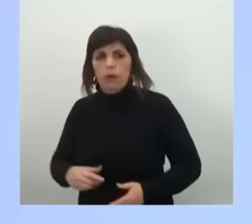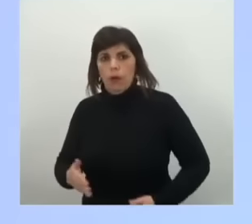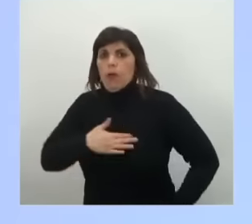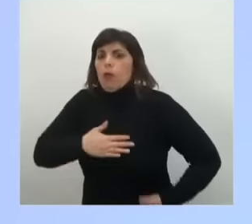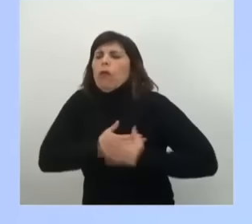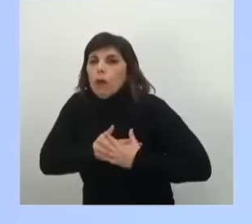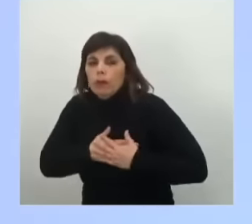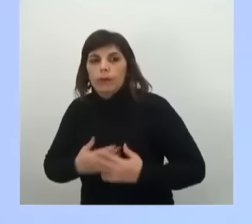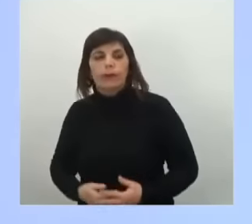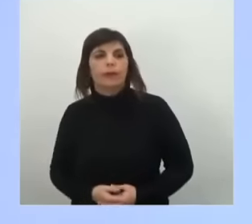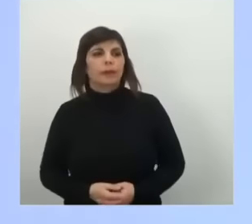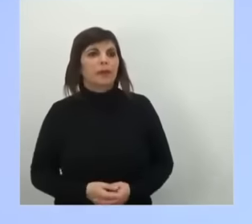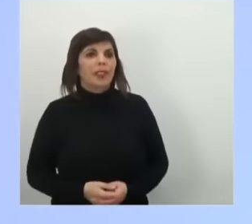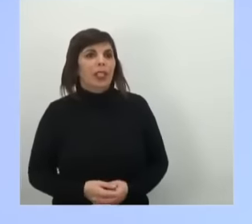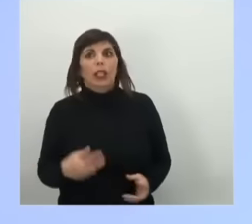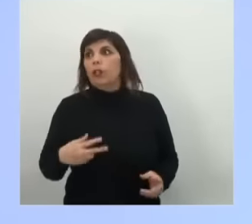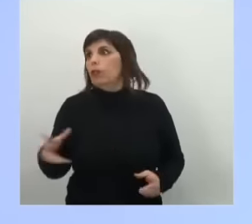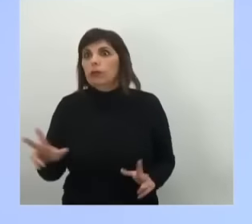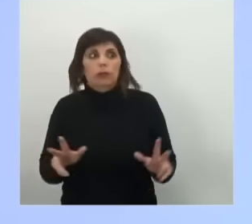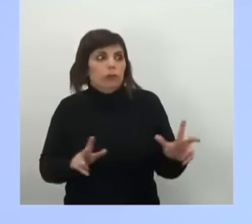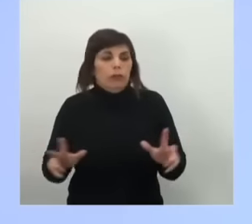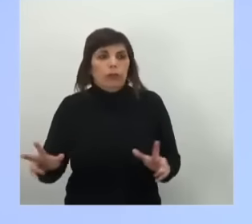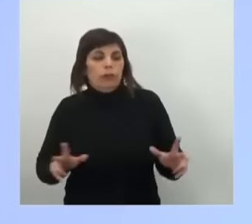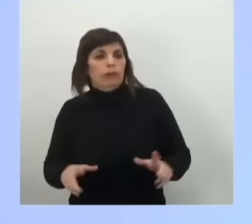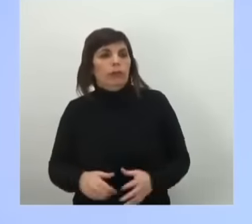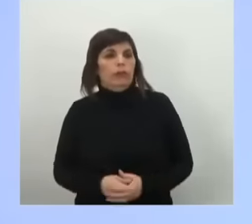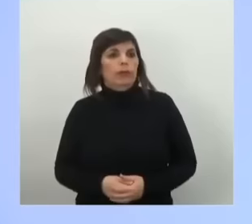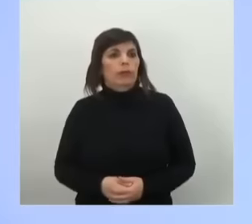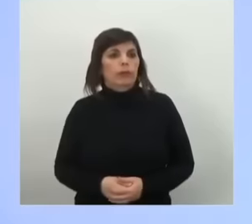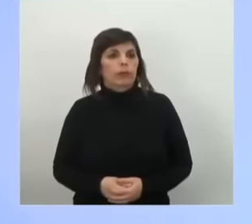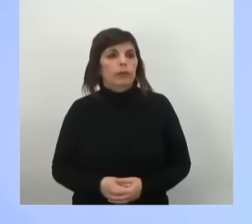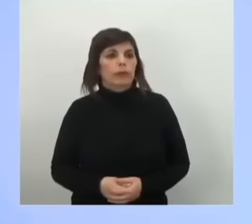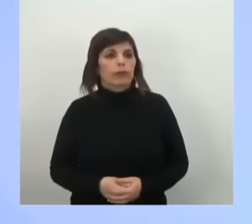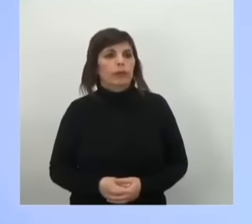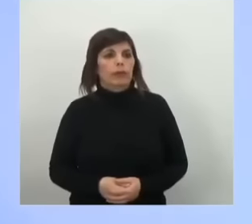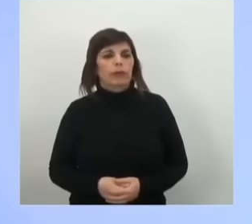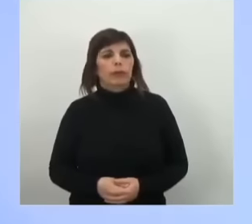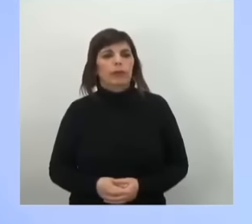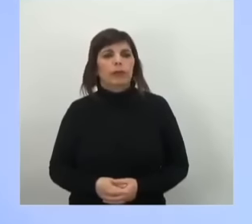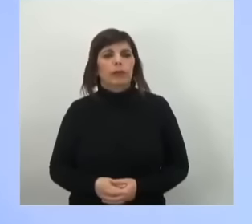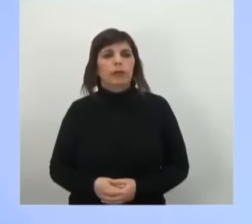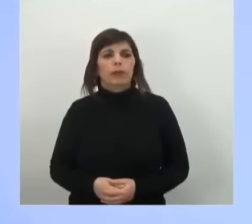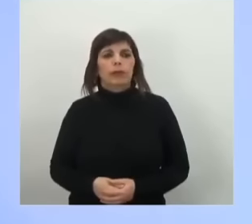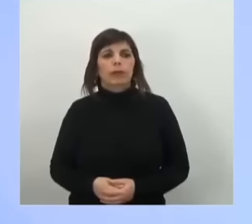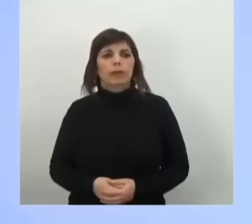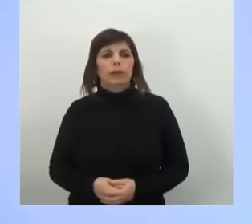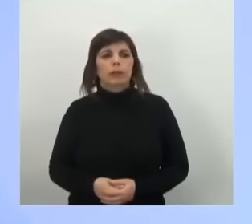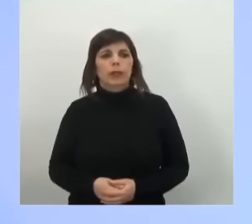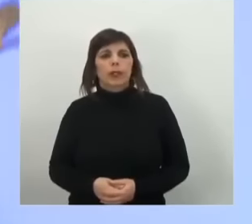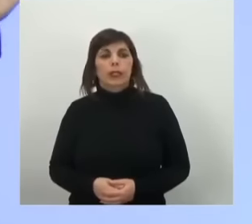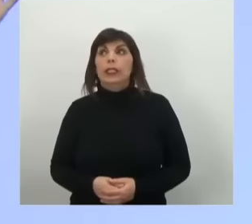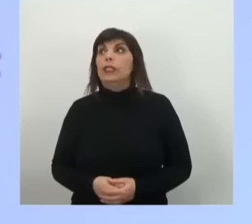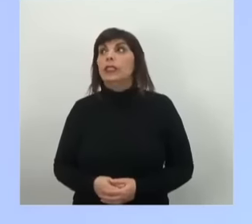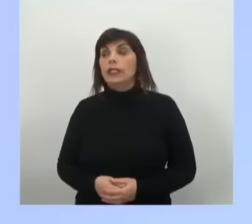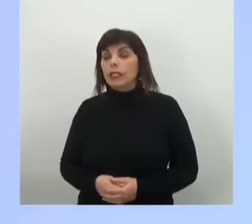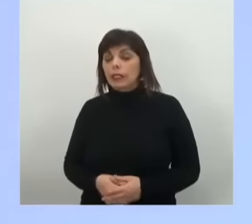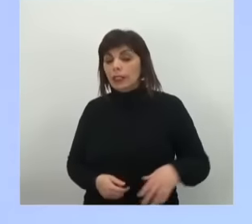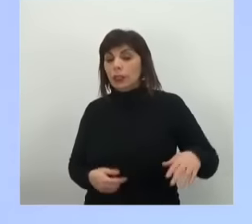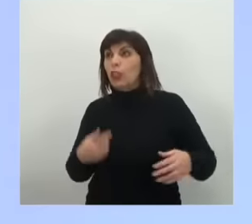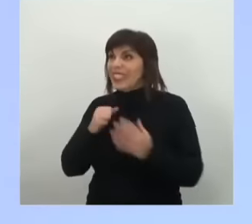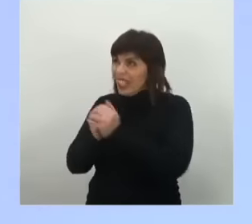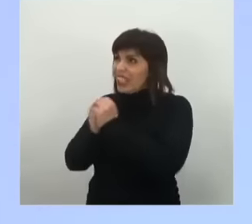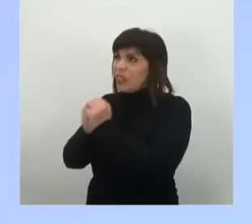en esa situación una situación bien interesante Así que yo lo que hice es más si Levántate y anda llegaste a la mitad falta una mitad más ya